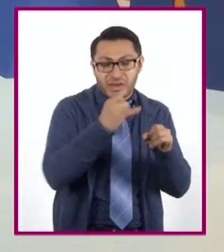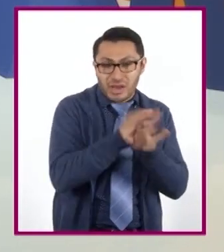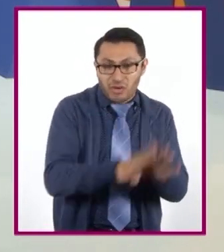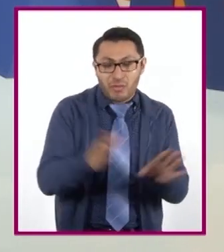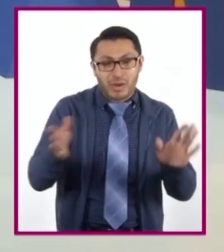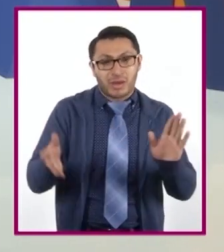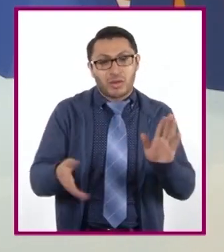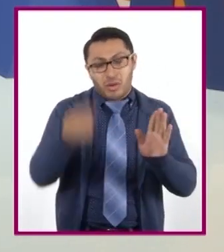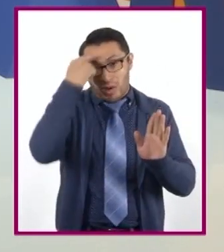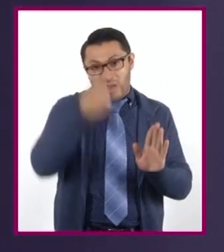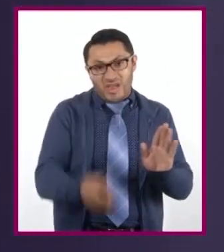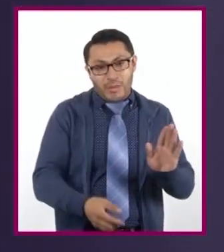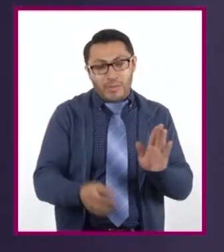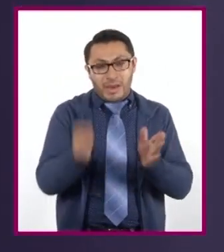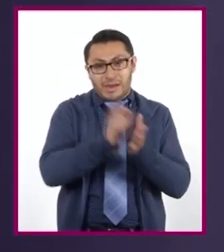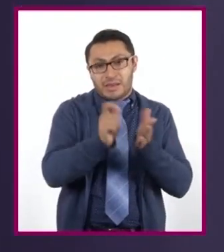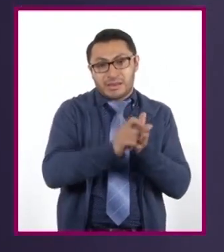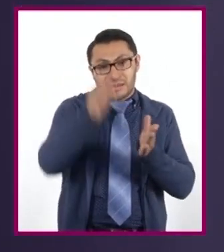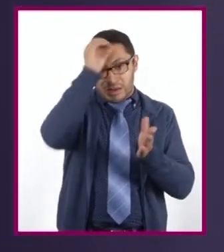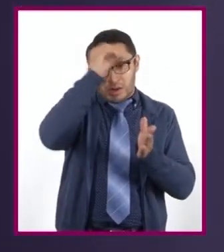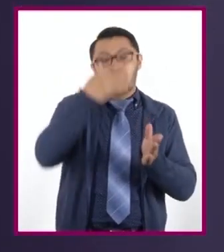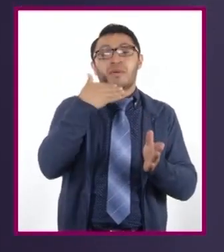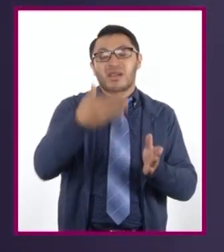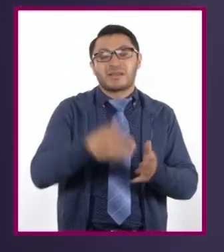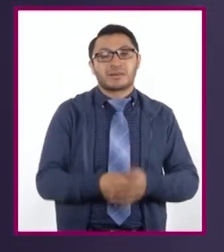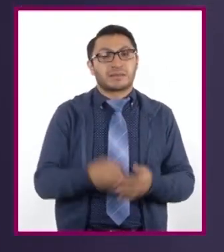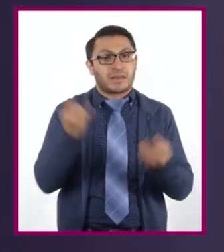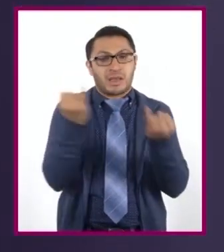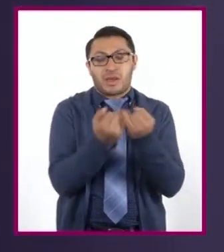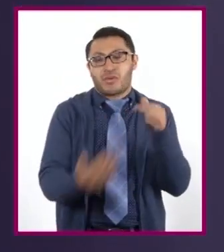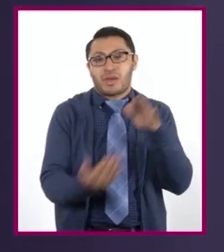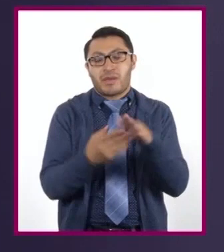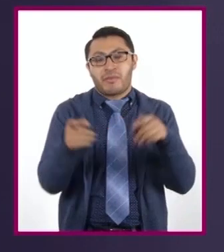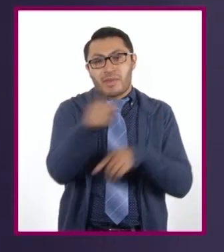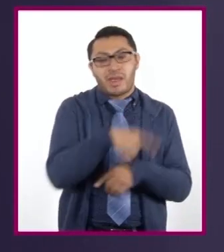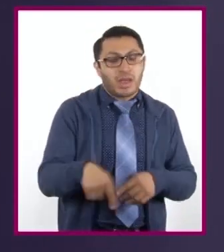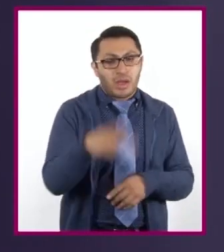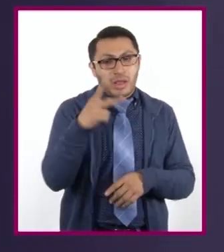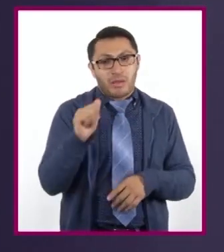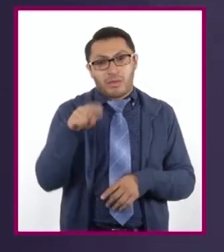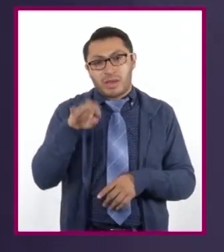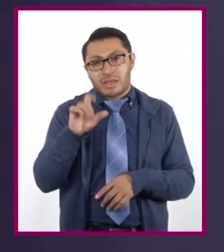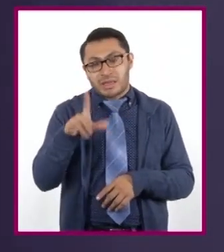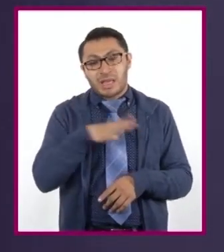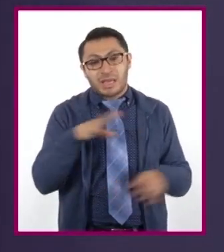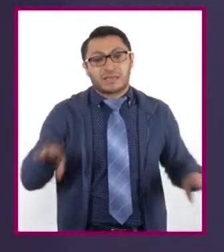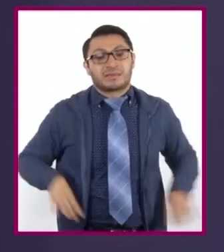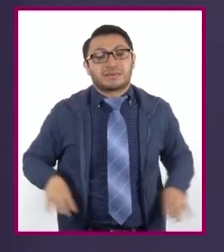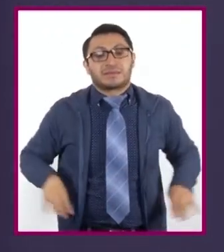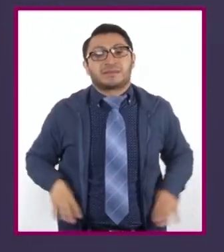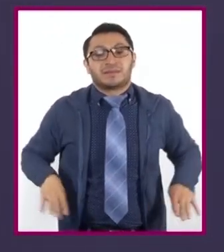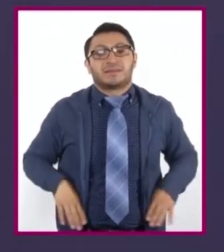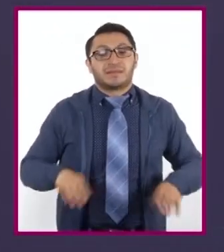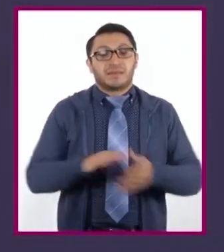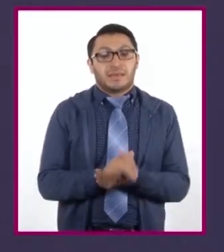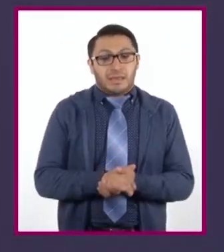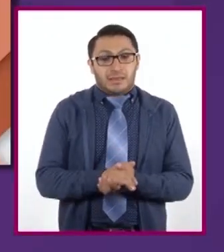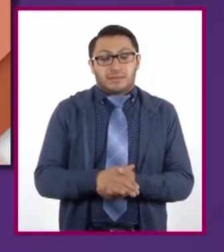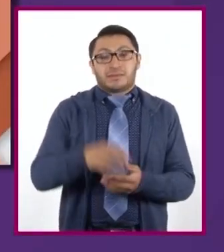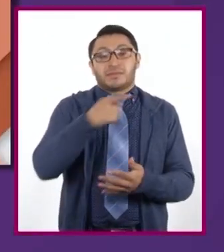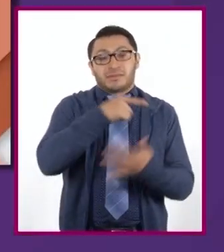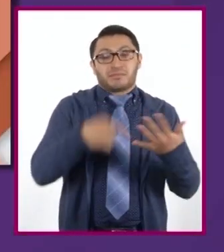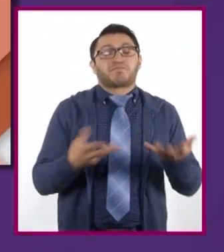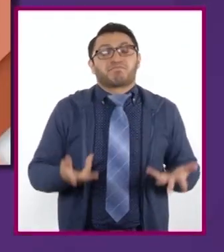construir sus opiniones. Al igual que en las mesas redondas, el panel presenta ciertas características. Estas